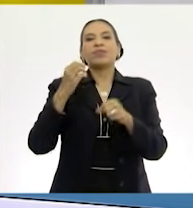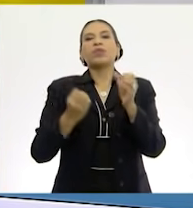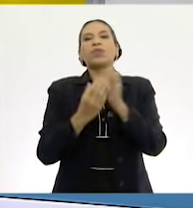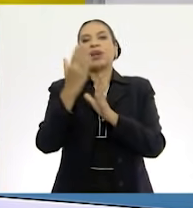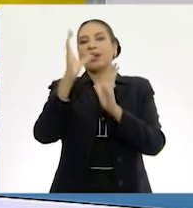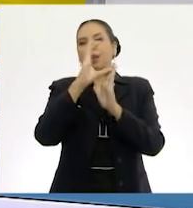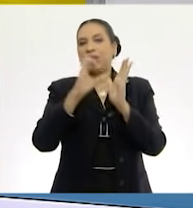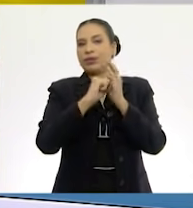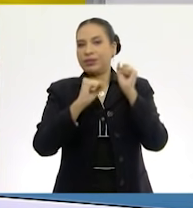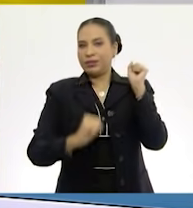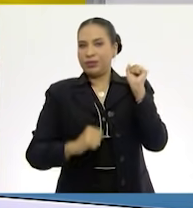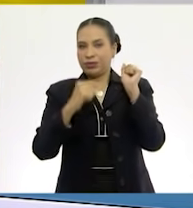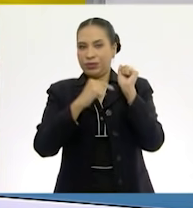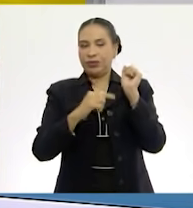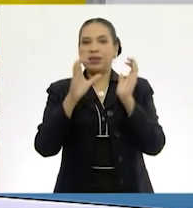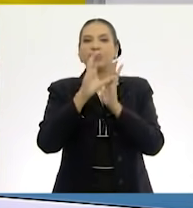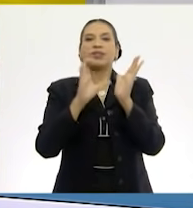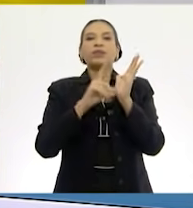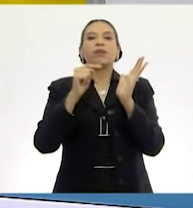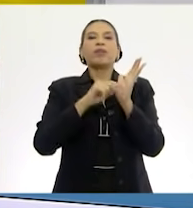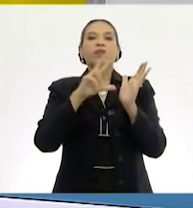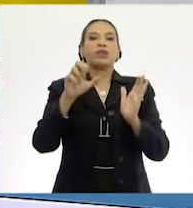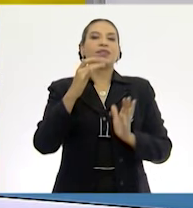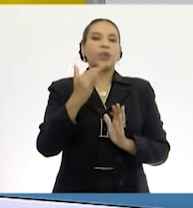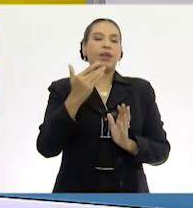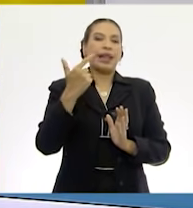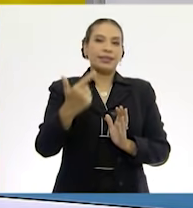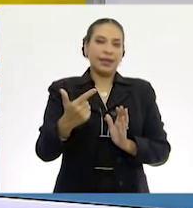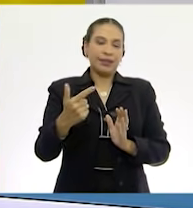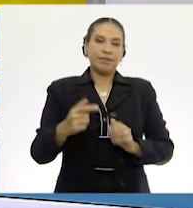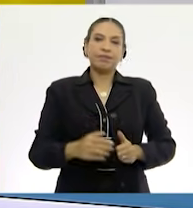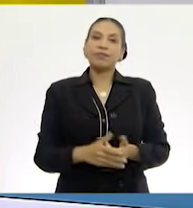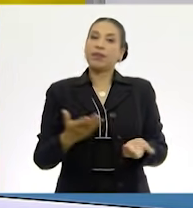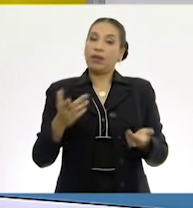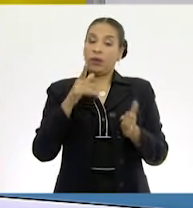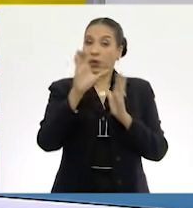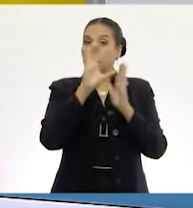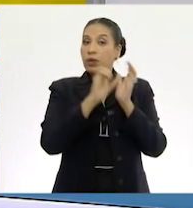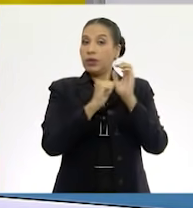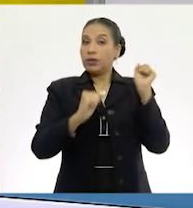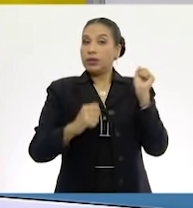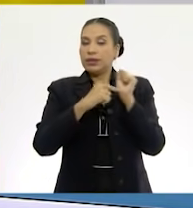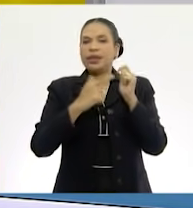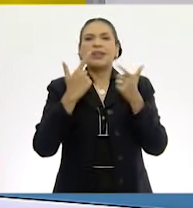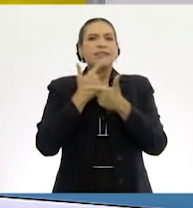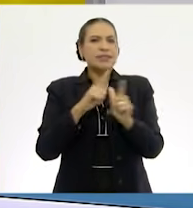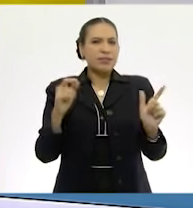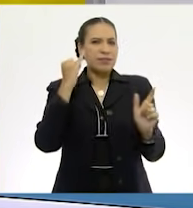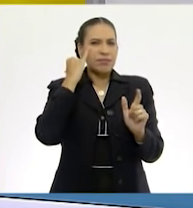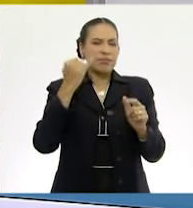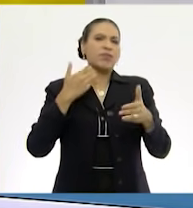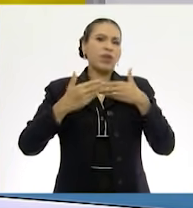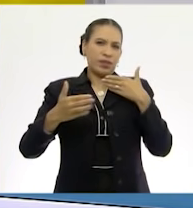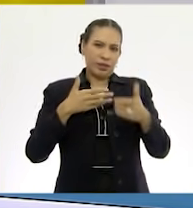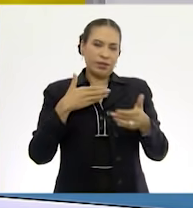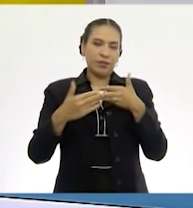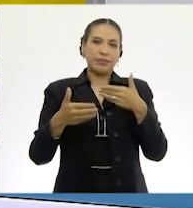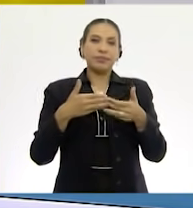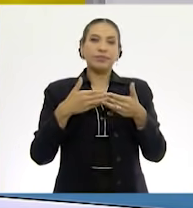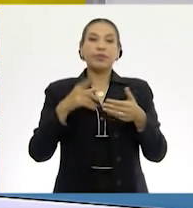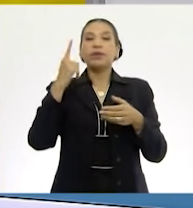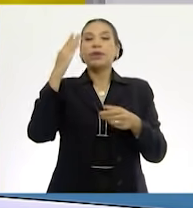nueva constitución, la Constitución de 1857, que fue una constitución liberal y moderna. Y